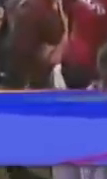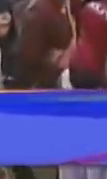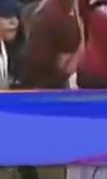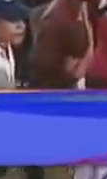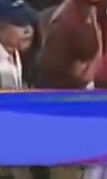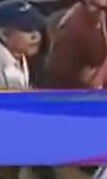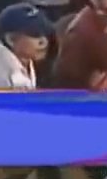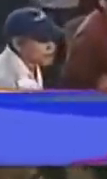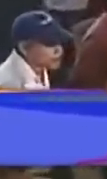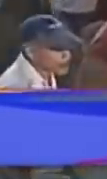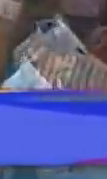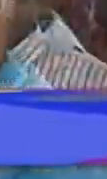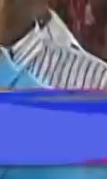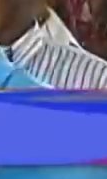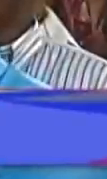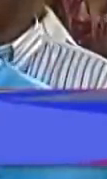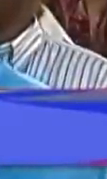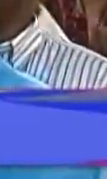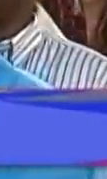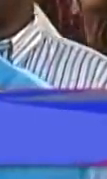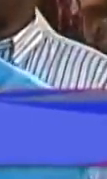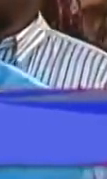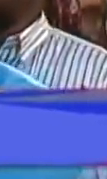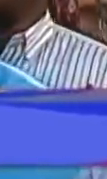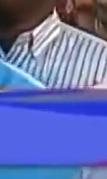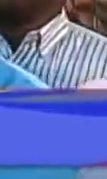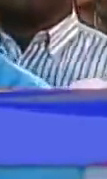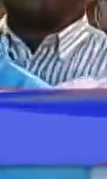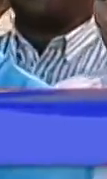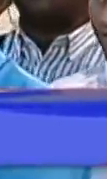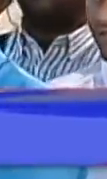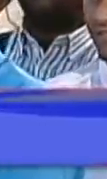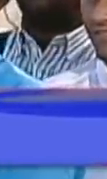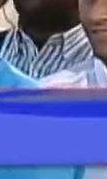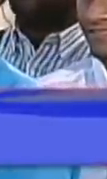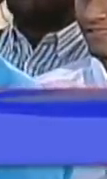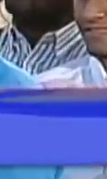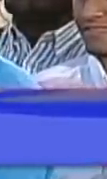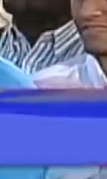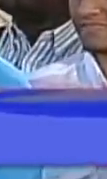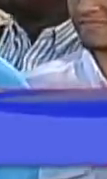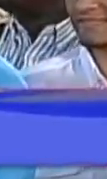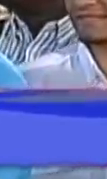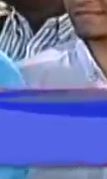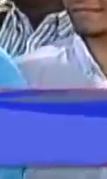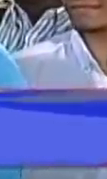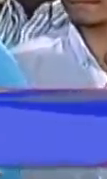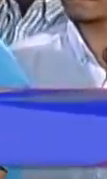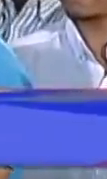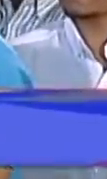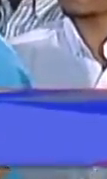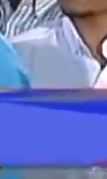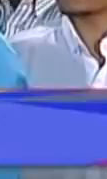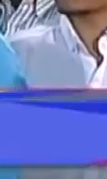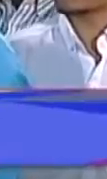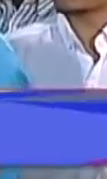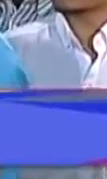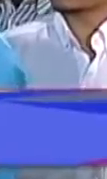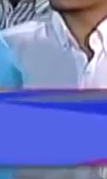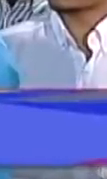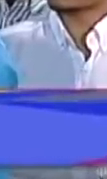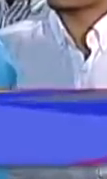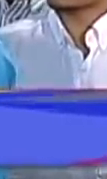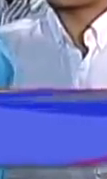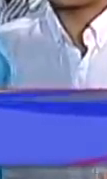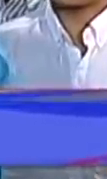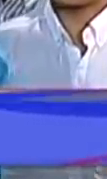comunitario. Este gobierno municipal designa un enlace para que se comunique con el cuadrante de paz. A esta hora vamos a